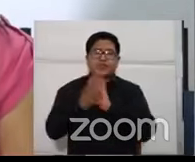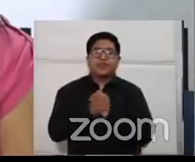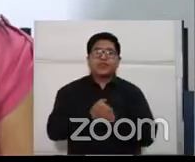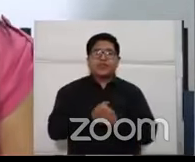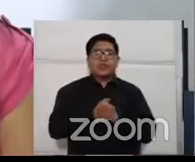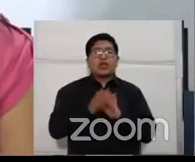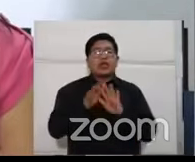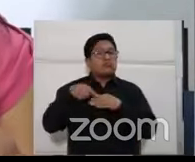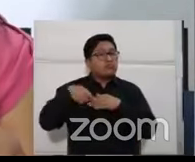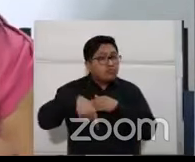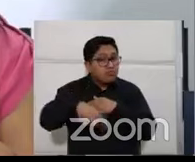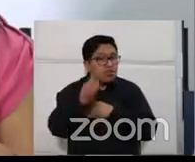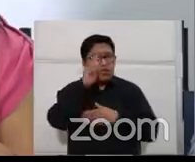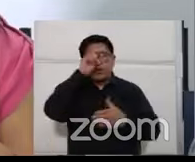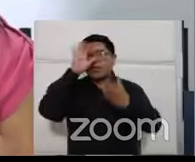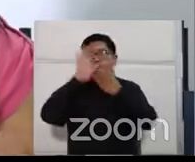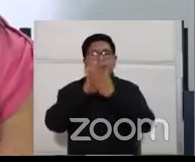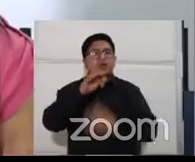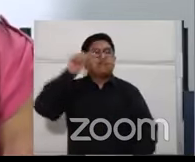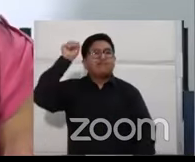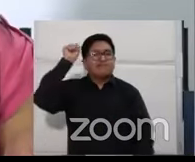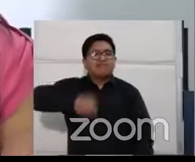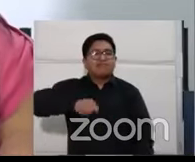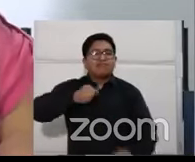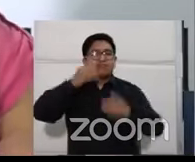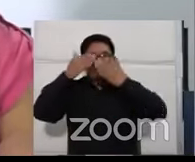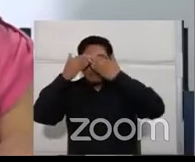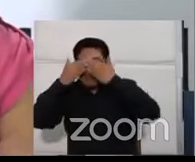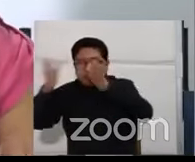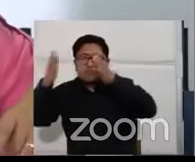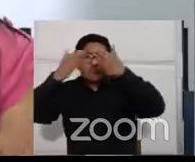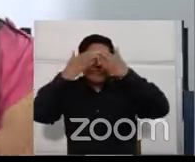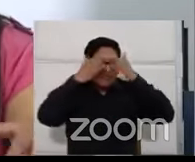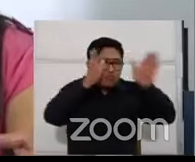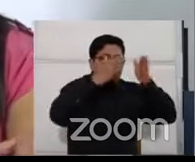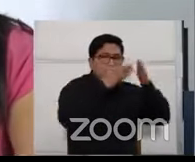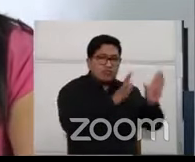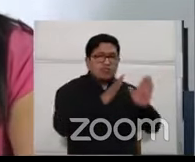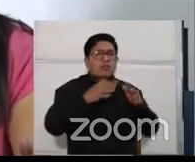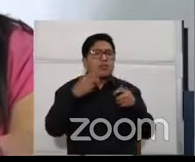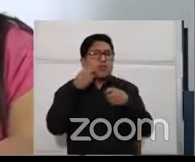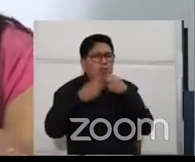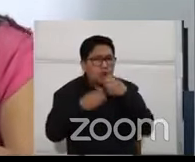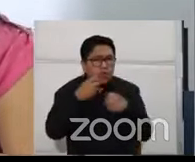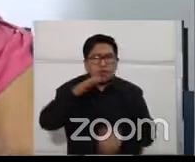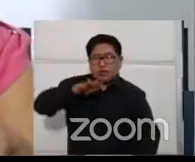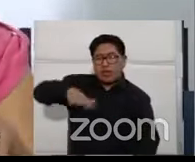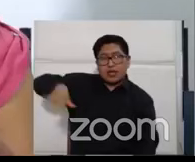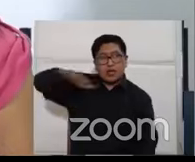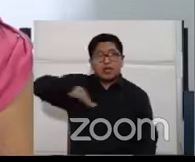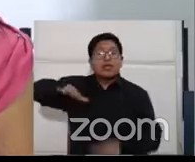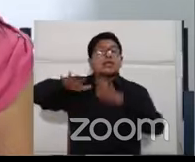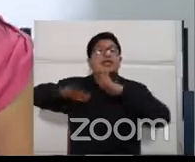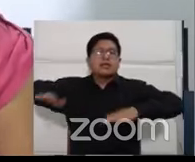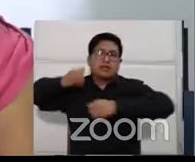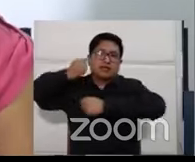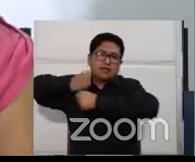generar una visibilización de la problemática en relación al estado de las niñas niños adolescentes trabajadores